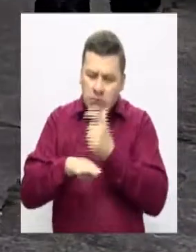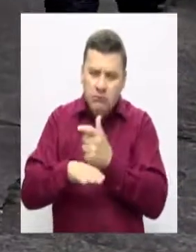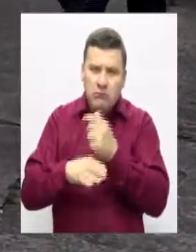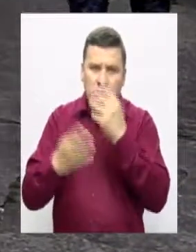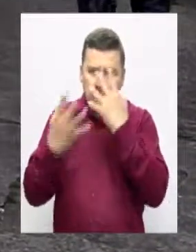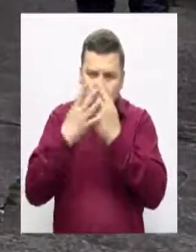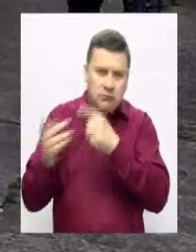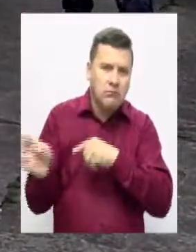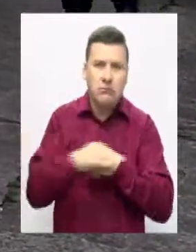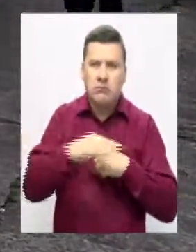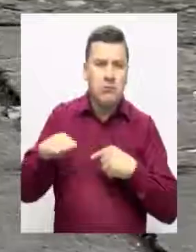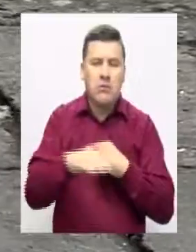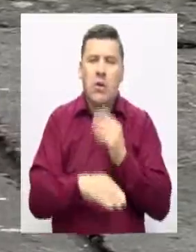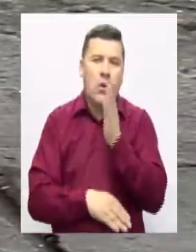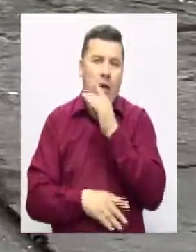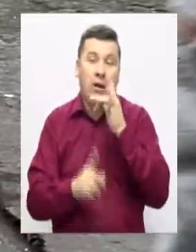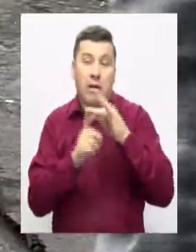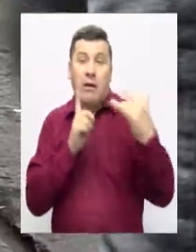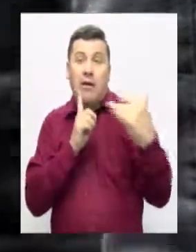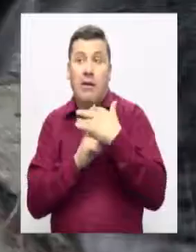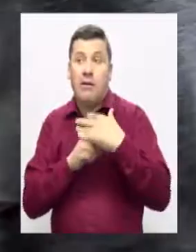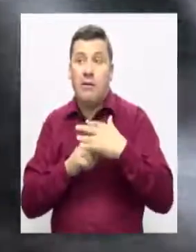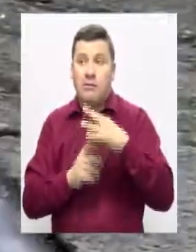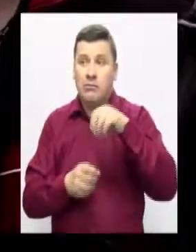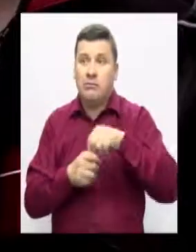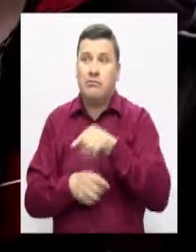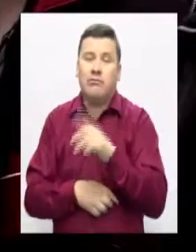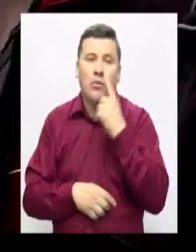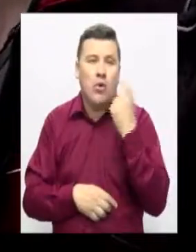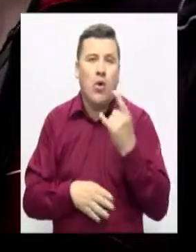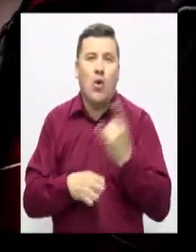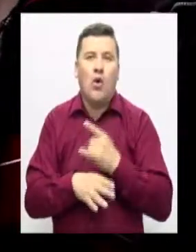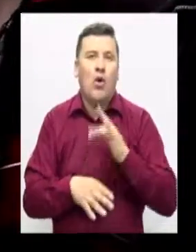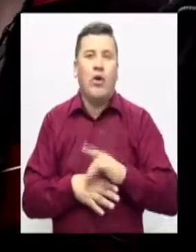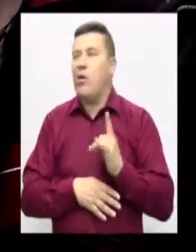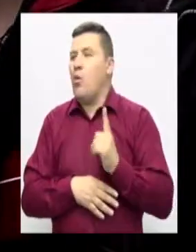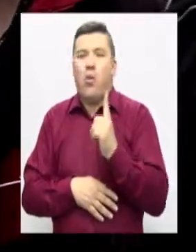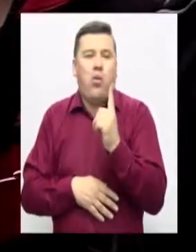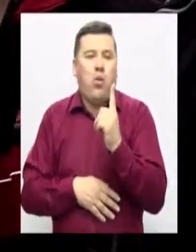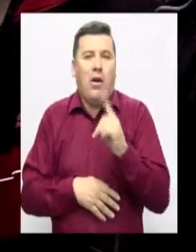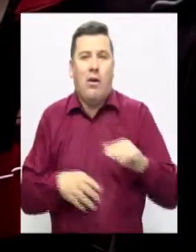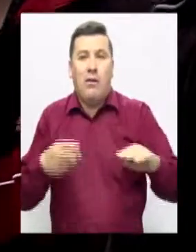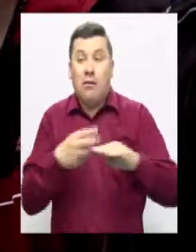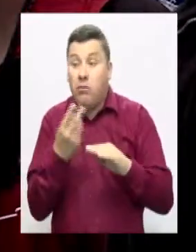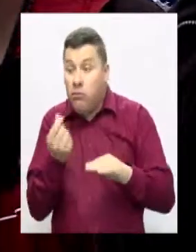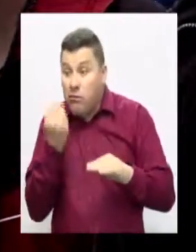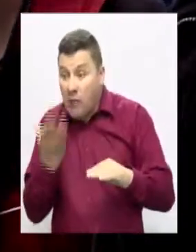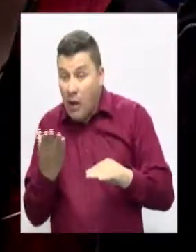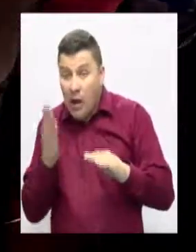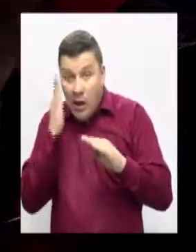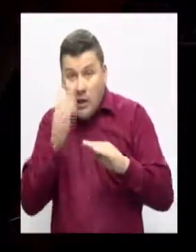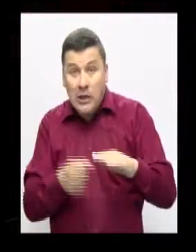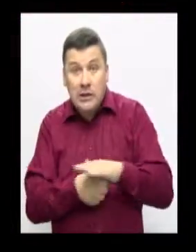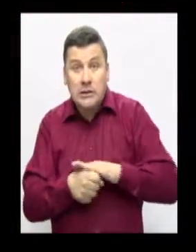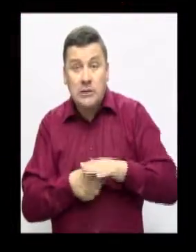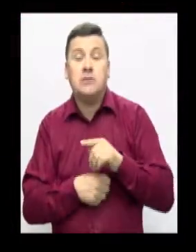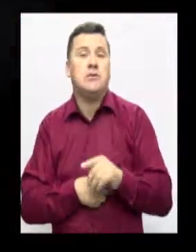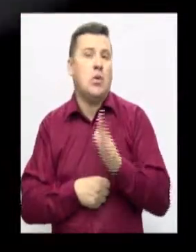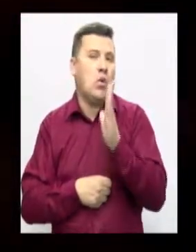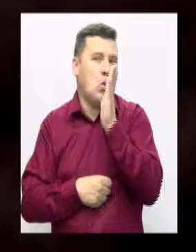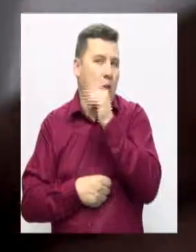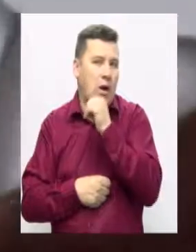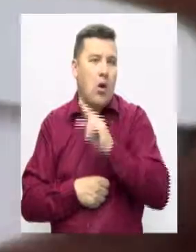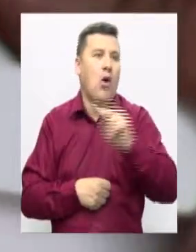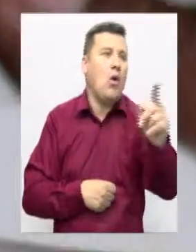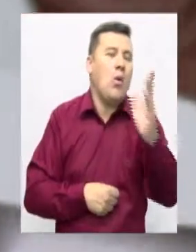de reclusos, por lo que, a riesgo de la administración, se usa el único que tienen. Si hay dineros para atender una situación, no hay